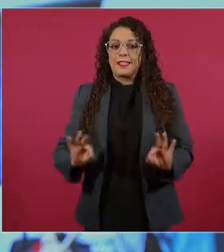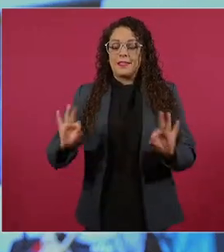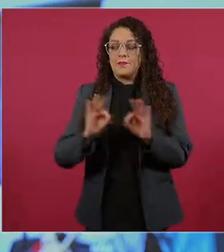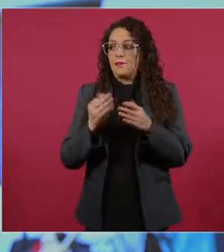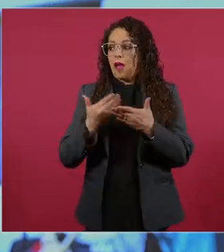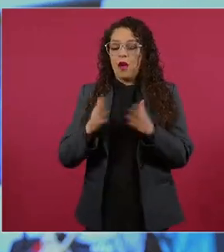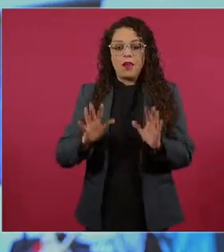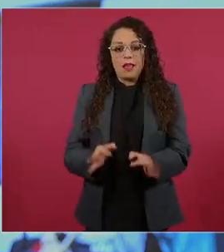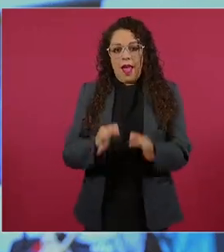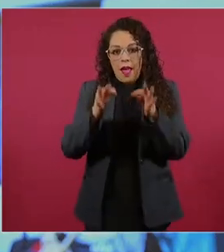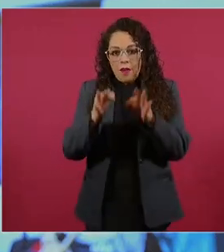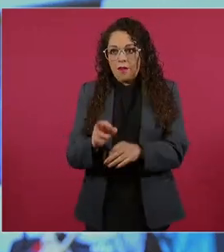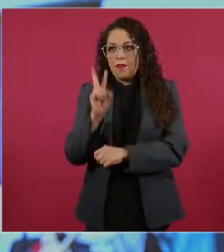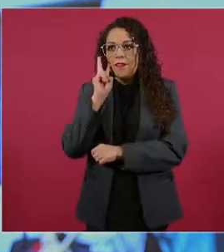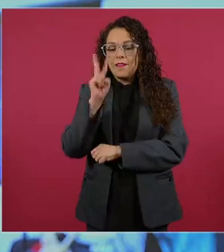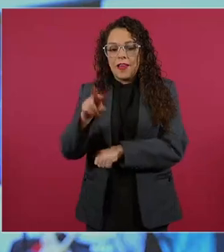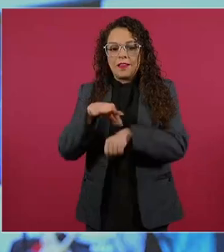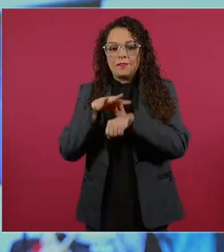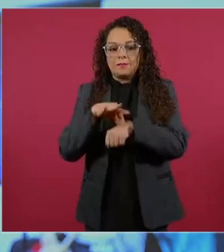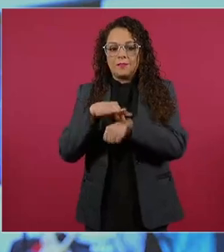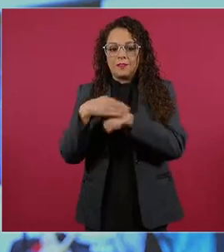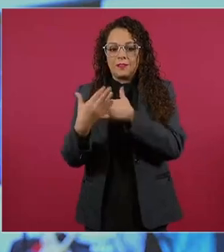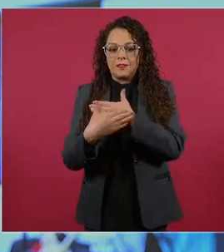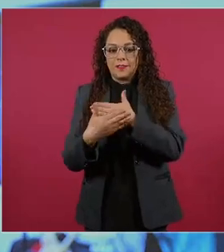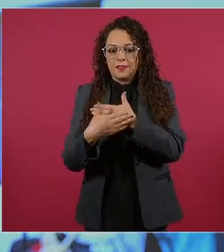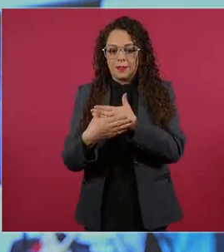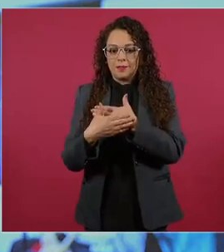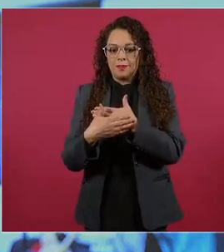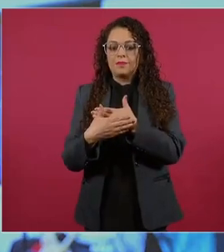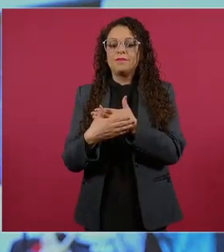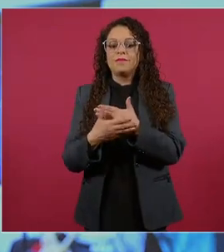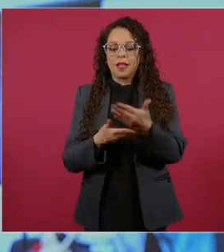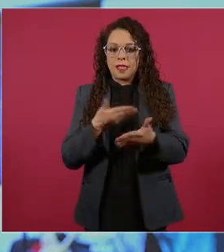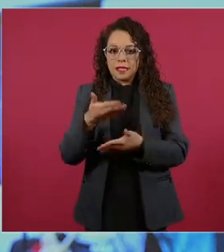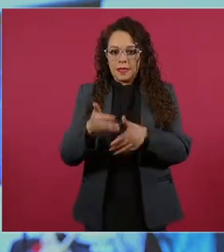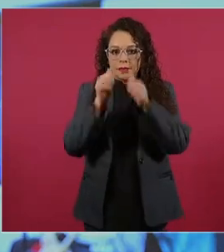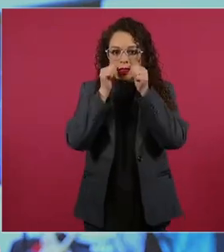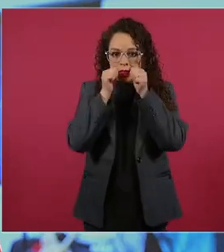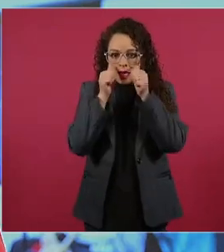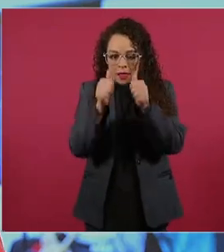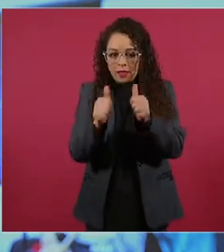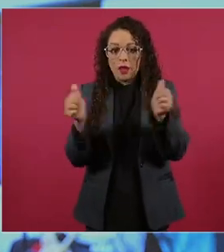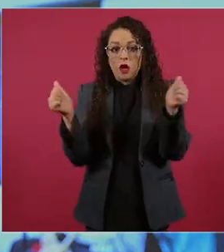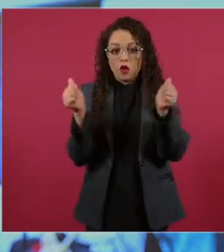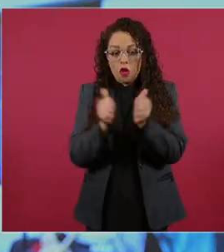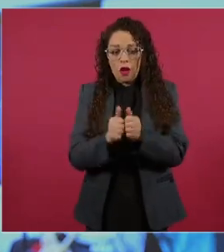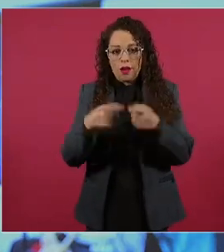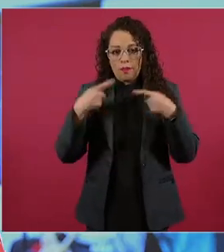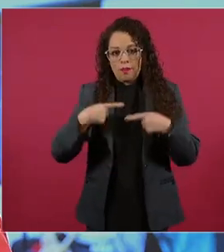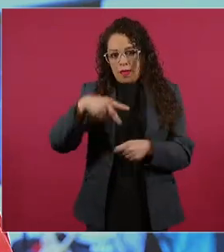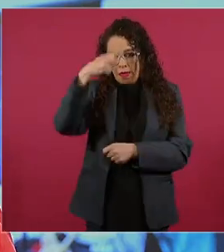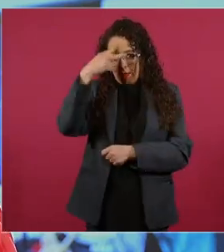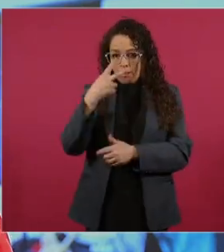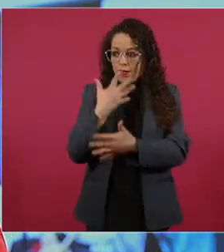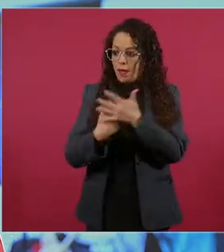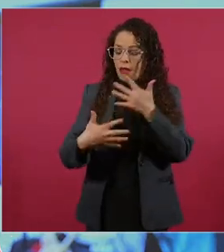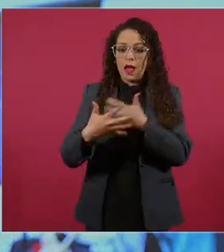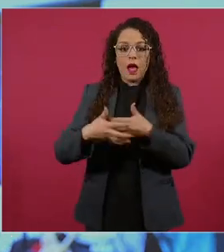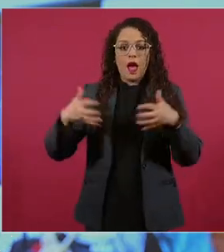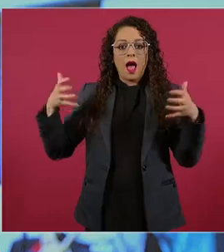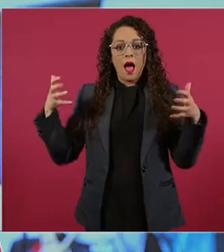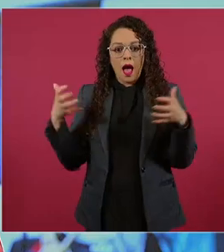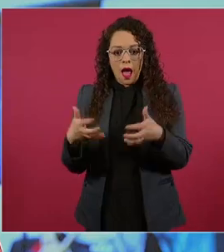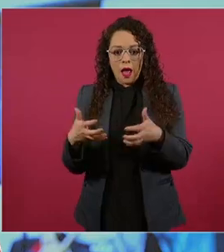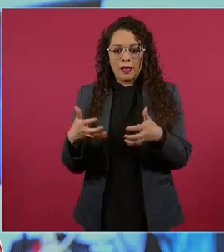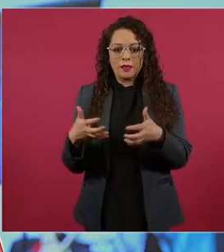dando pues servicio a través del corazón de todos los mexicanos, llevando a los mexicanos y a los turistas con un